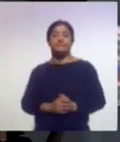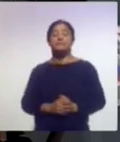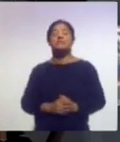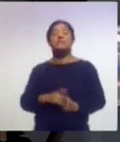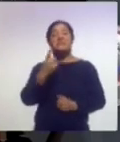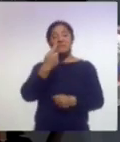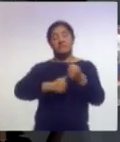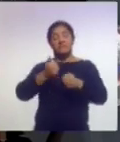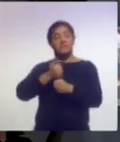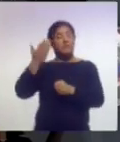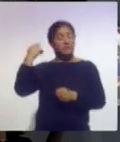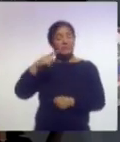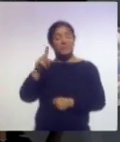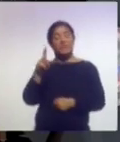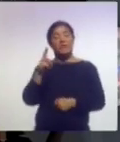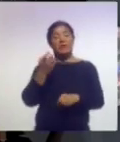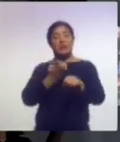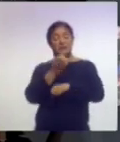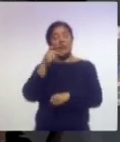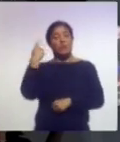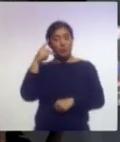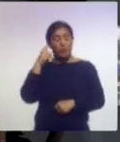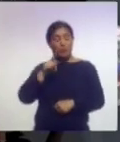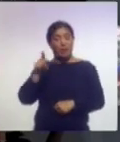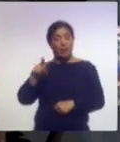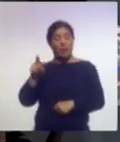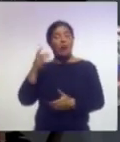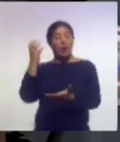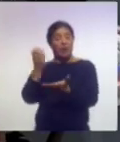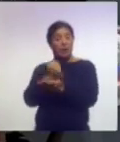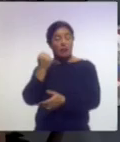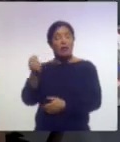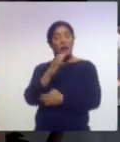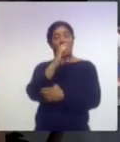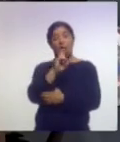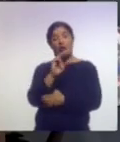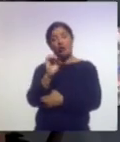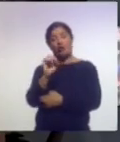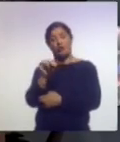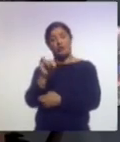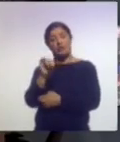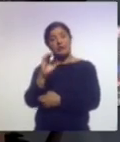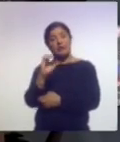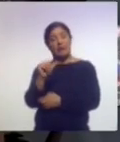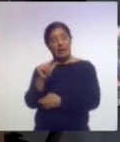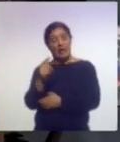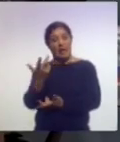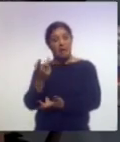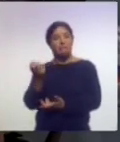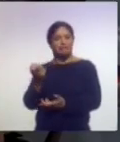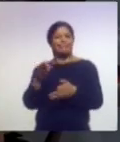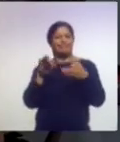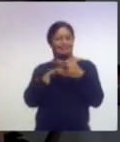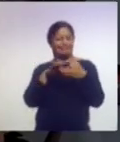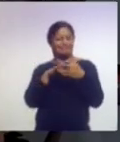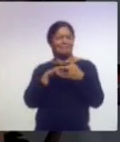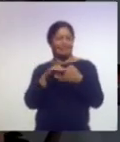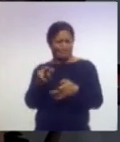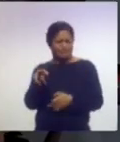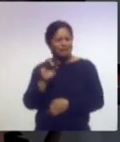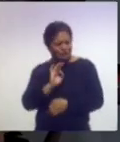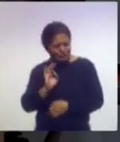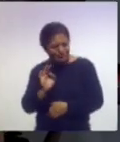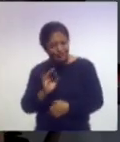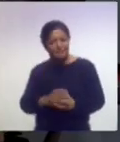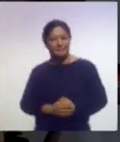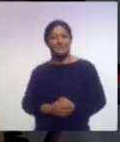de Puebla se trajo el Premio Nacional de Periodismo en la categoría de crónica periodística. Entonces yo creo que está muy cerca y sí pueden hacerlo. Mira,